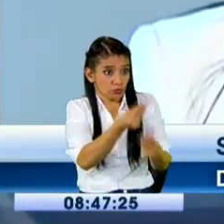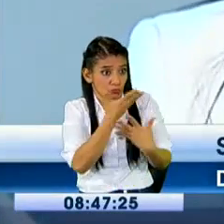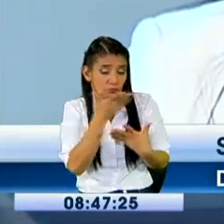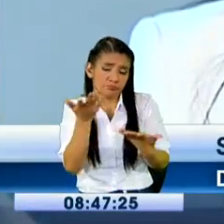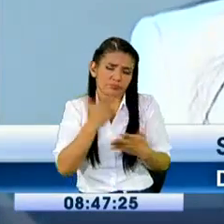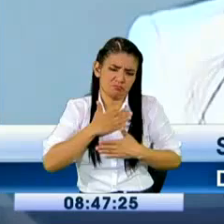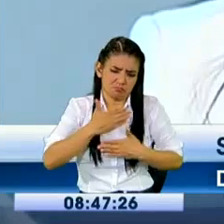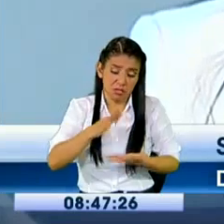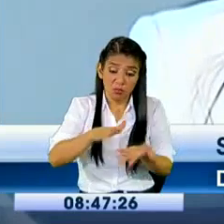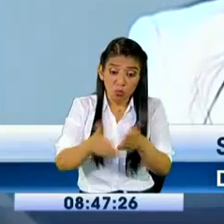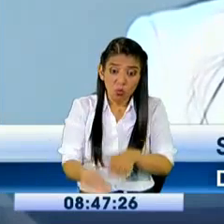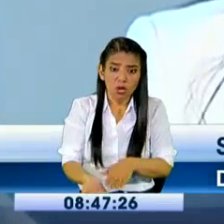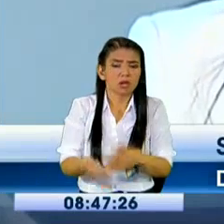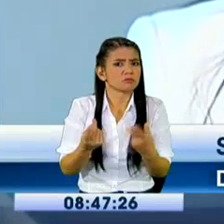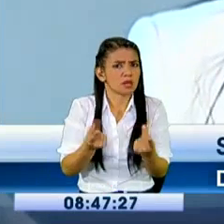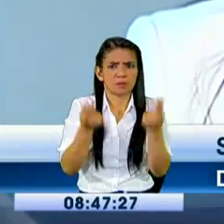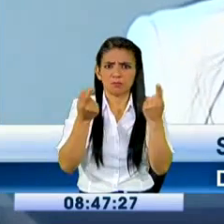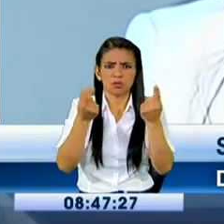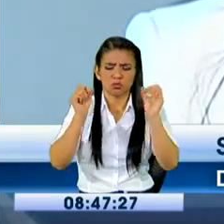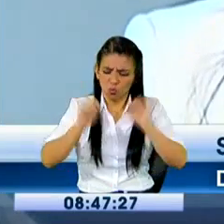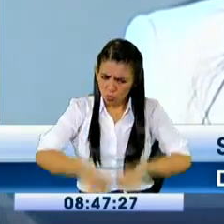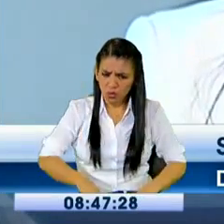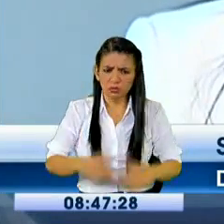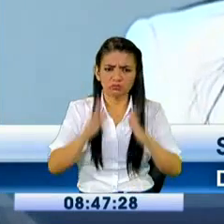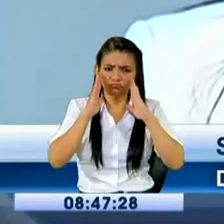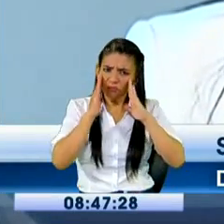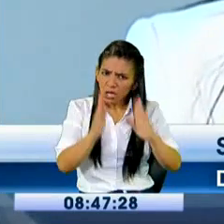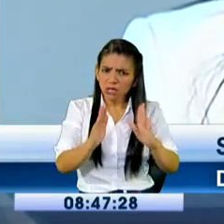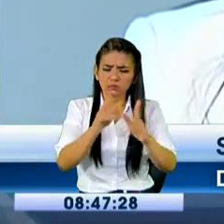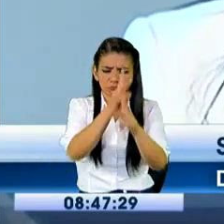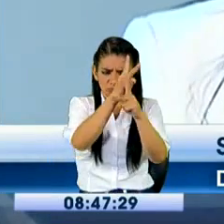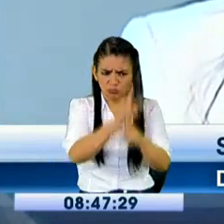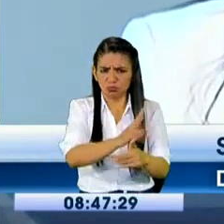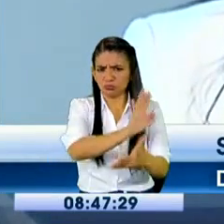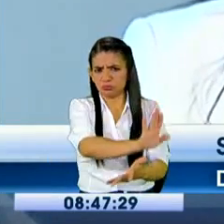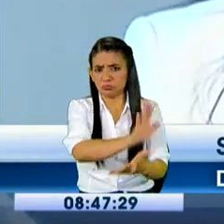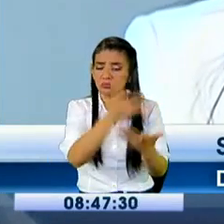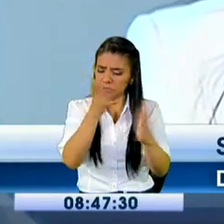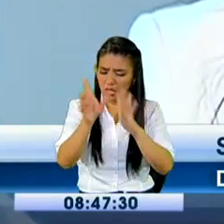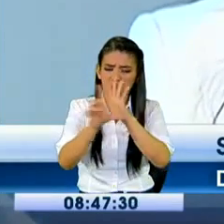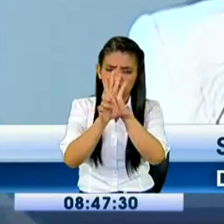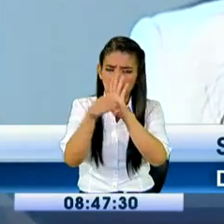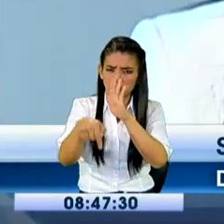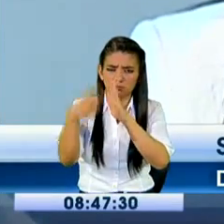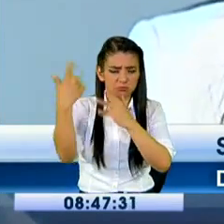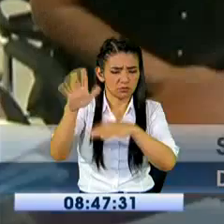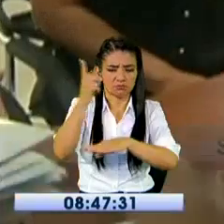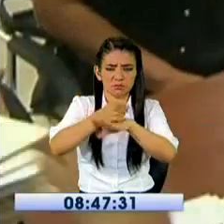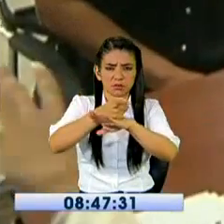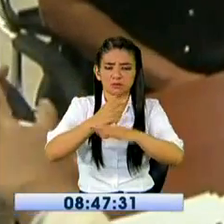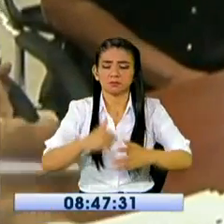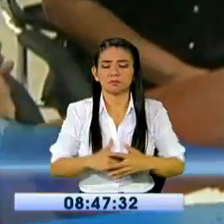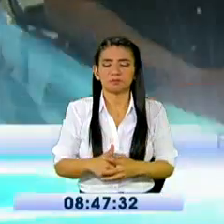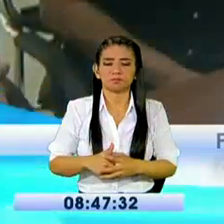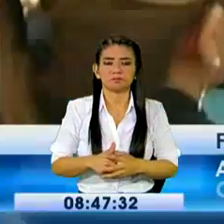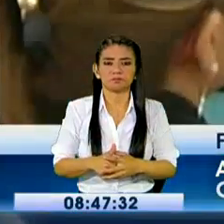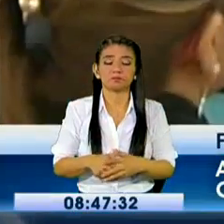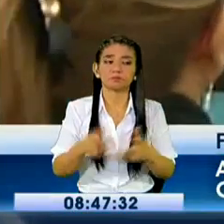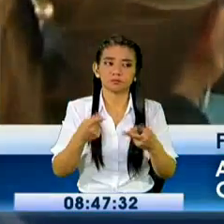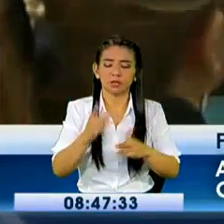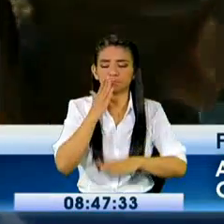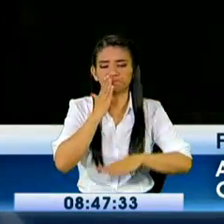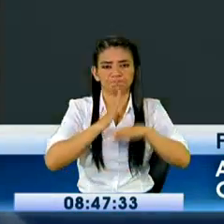comentando, inmediatamente también debe de dársele la protección que está debidamente justificada en la ley. Además, le